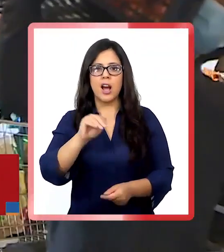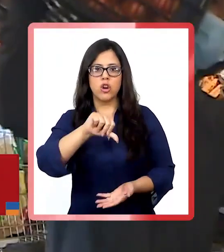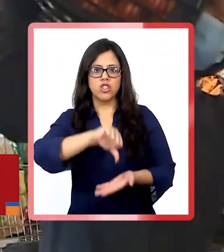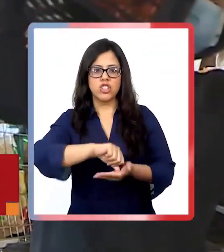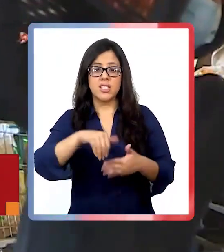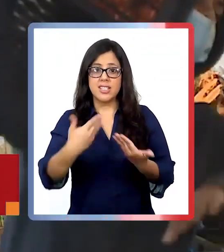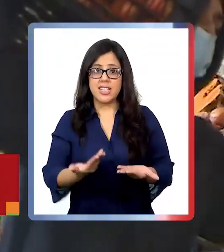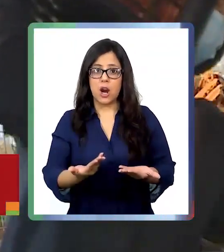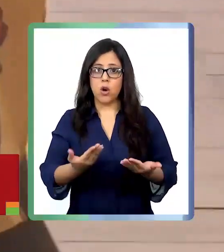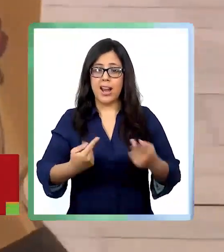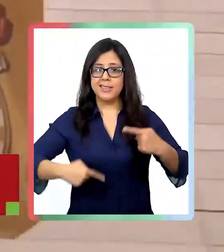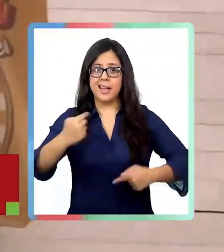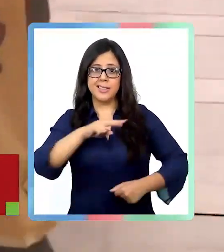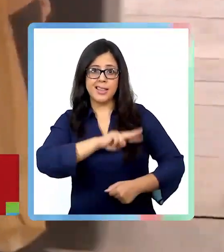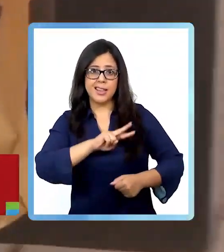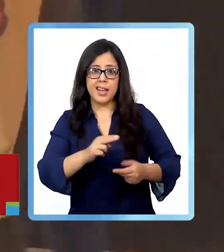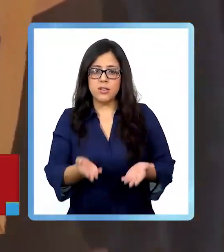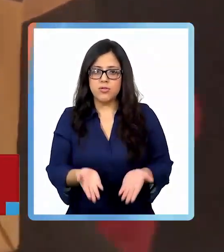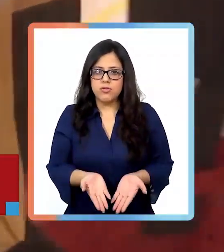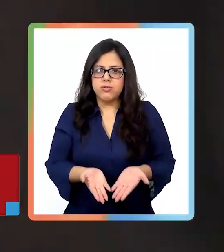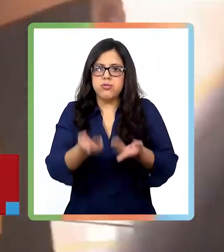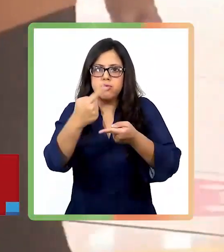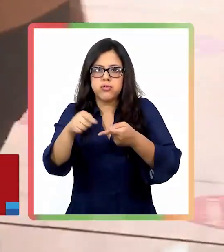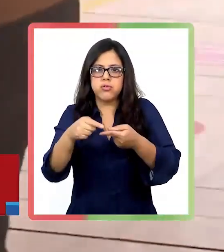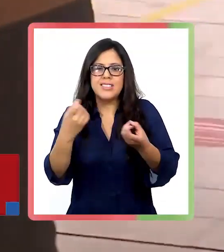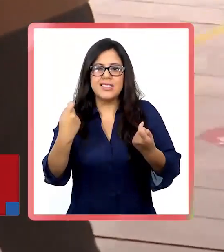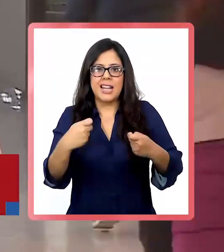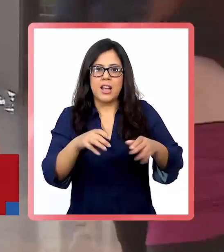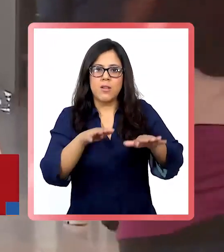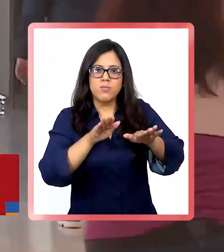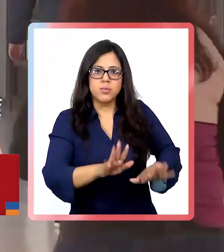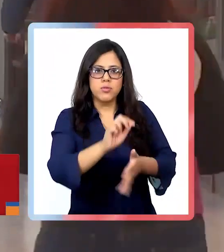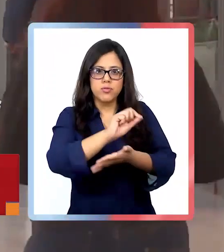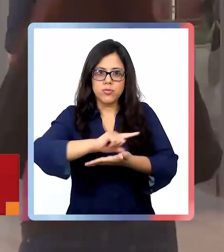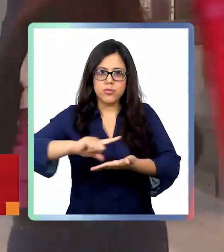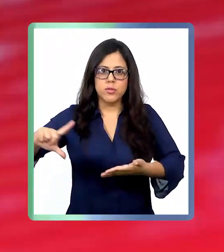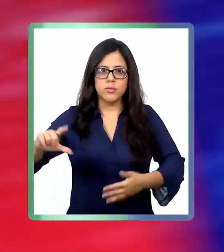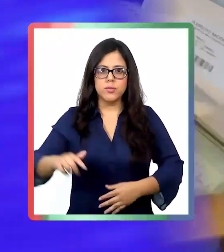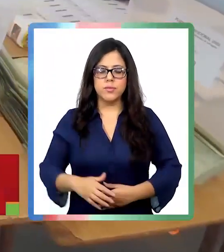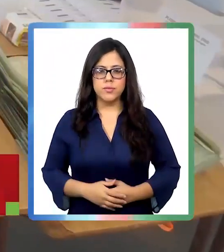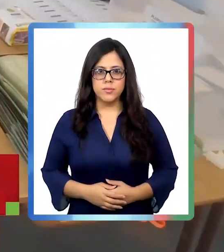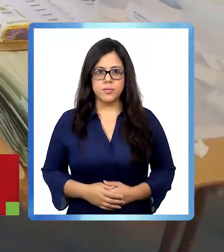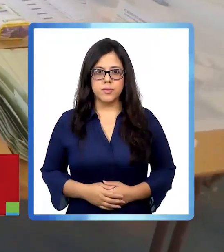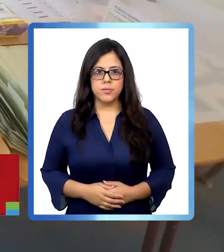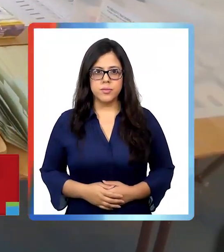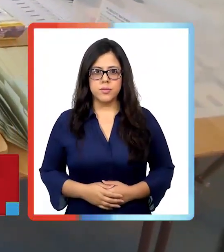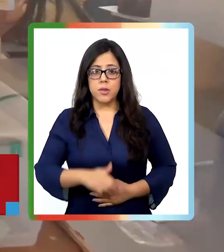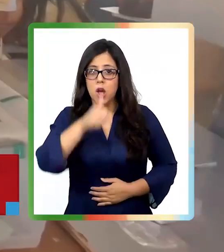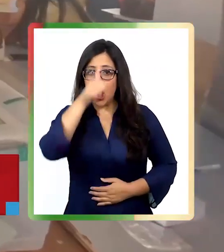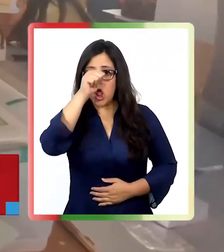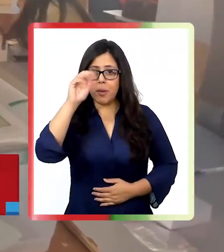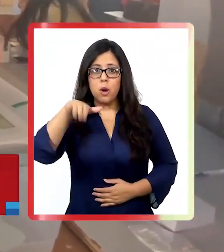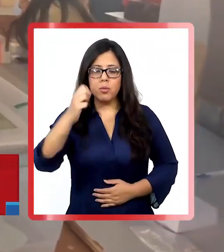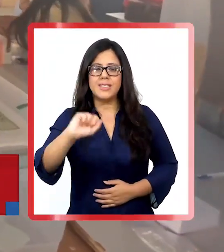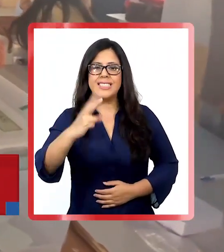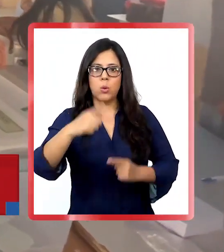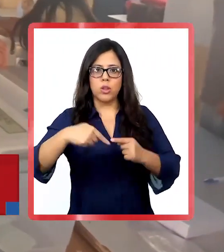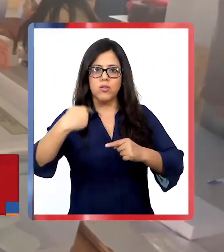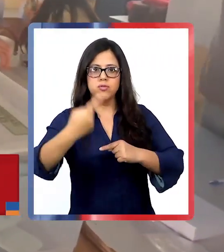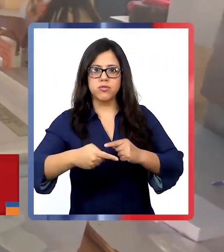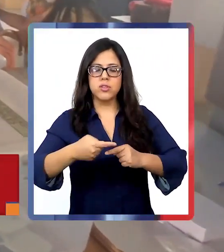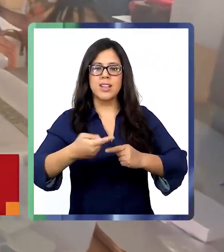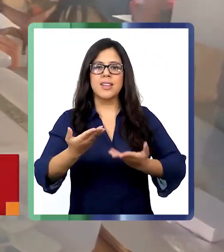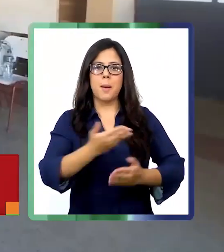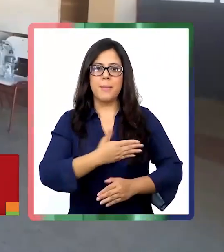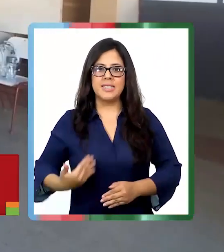ahora sube las tasas de interés de los créditos para intentar frenar la inflación. Este domingo de segunda vuelta